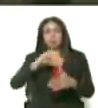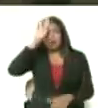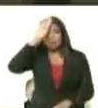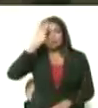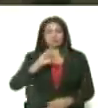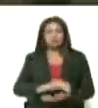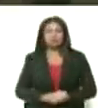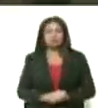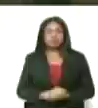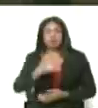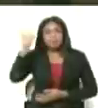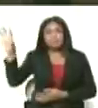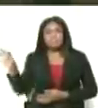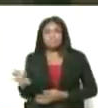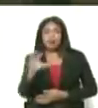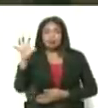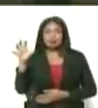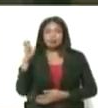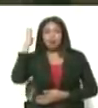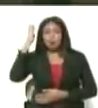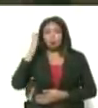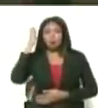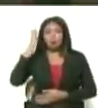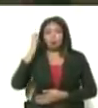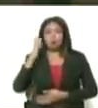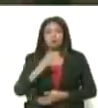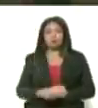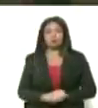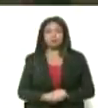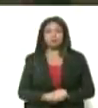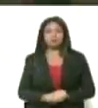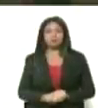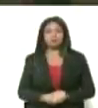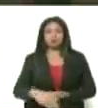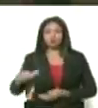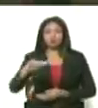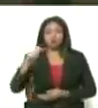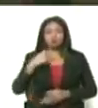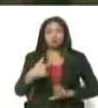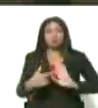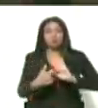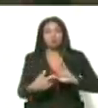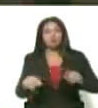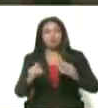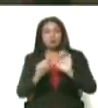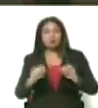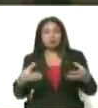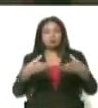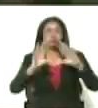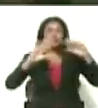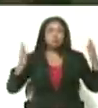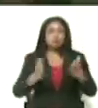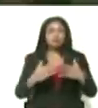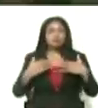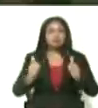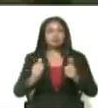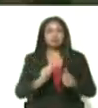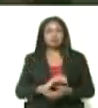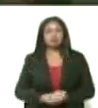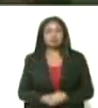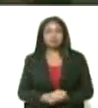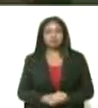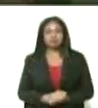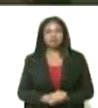Alemania, países del continente europeo, donde también hoy manifestaba la Organización Mundial de la Salud que